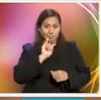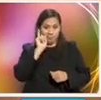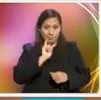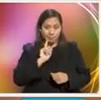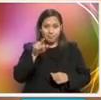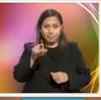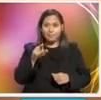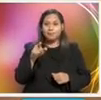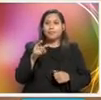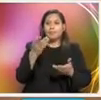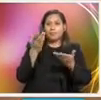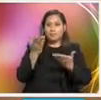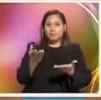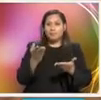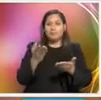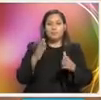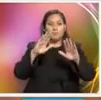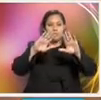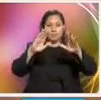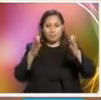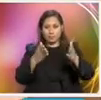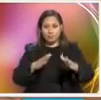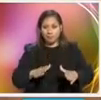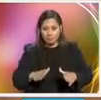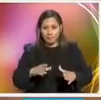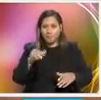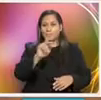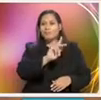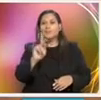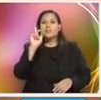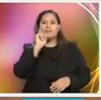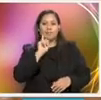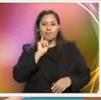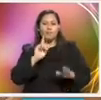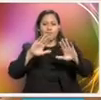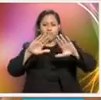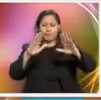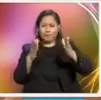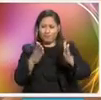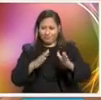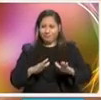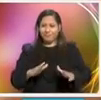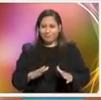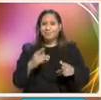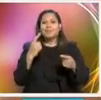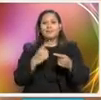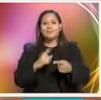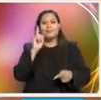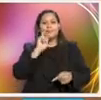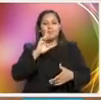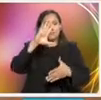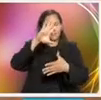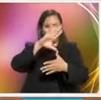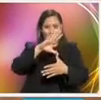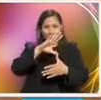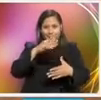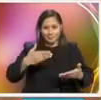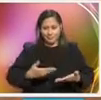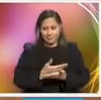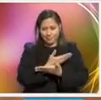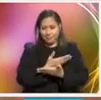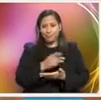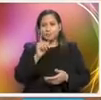término para estas mujeres que se llaman las curvilicious, que son todas las que tienen muchas curvas, principalmente las latinas, en donde